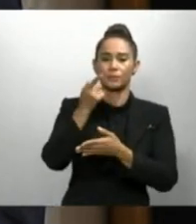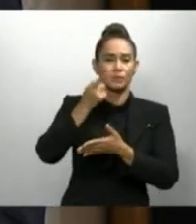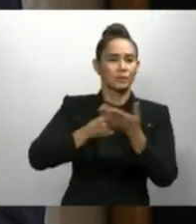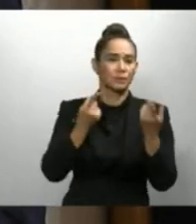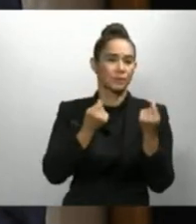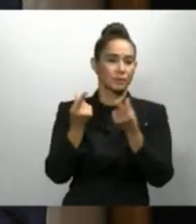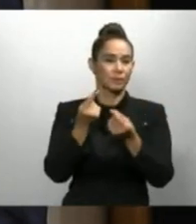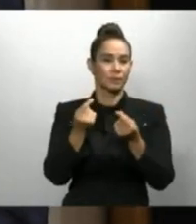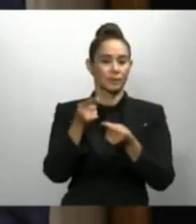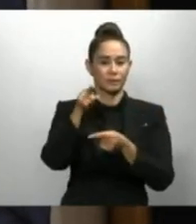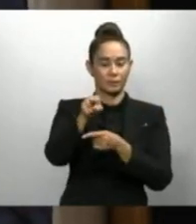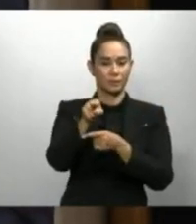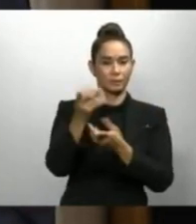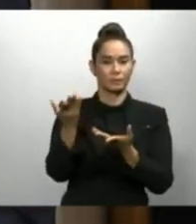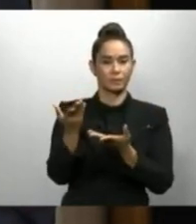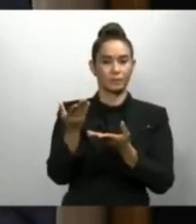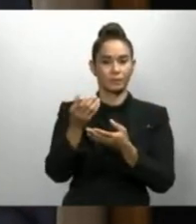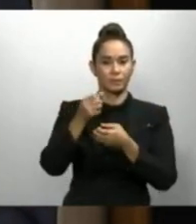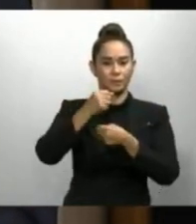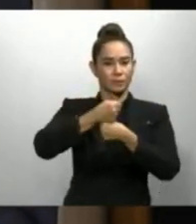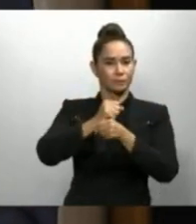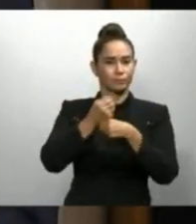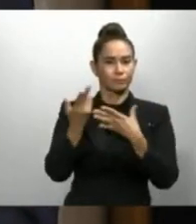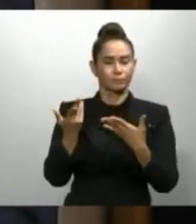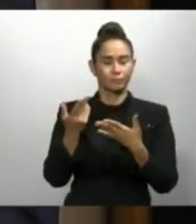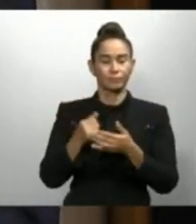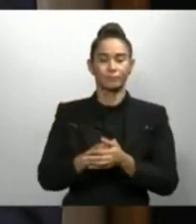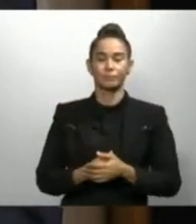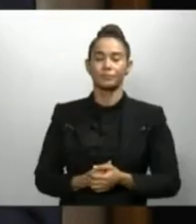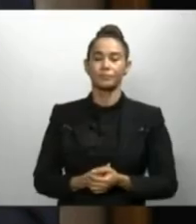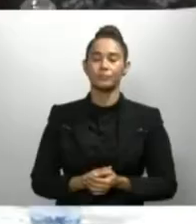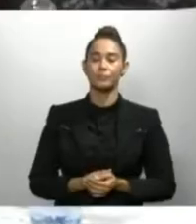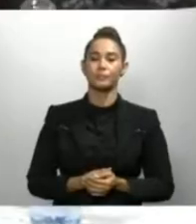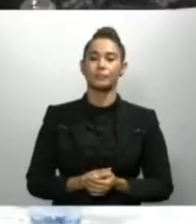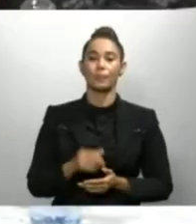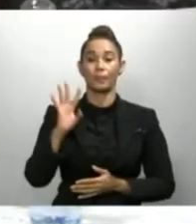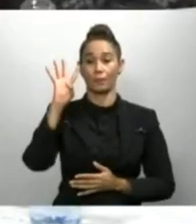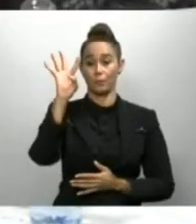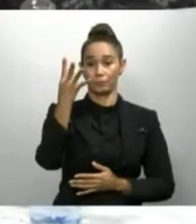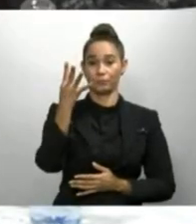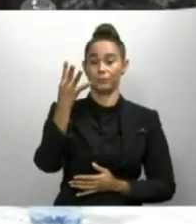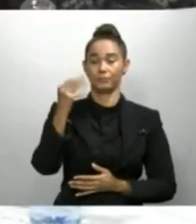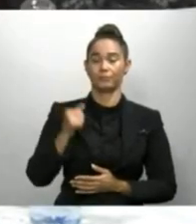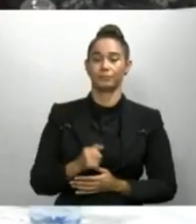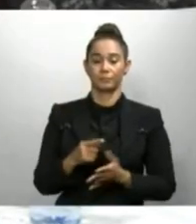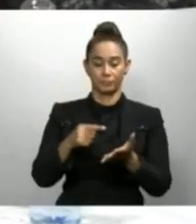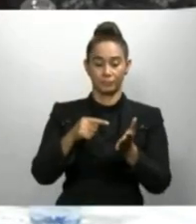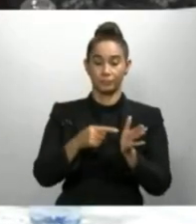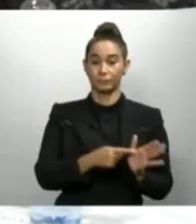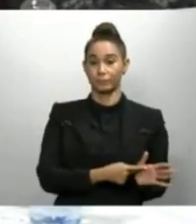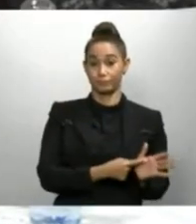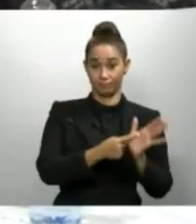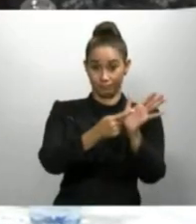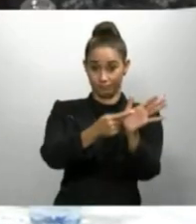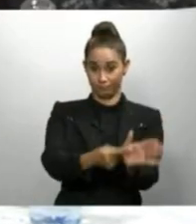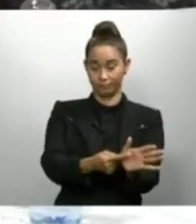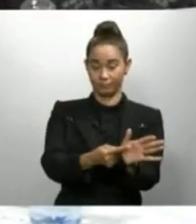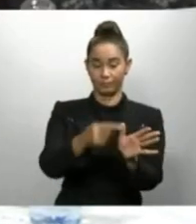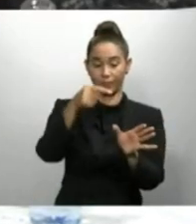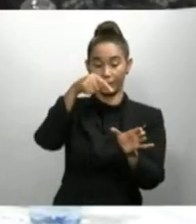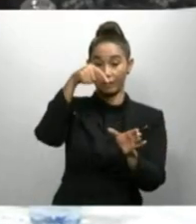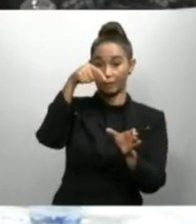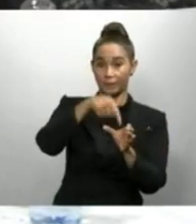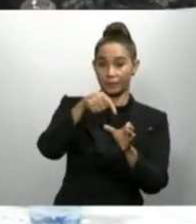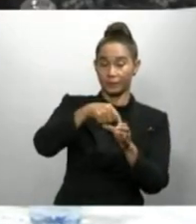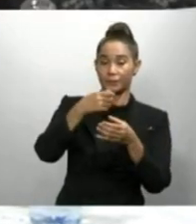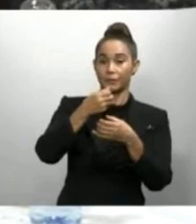a la sustancia controlada objeto del registro. 4. Demostrar que estos